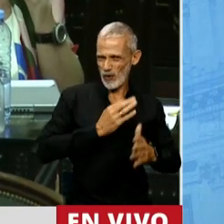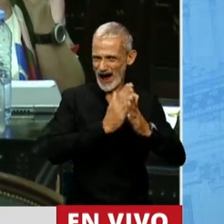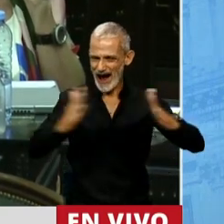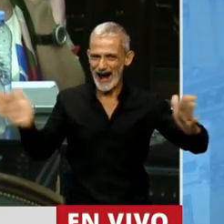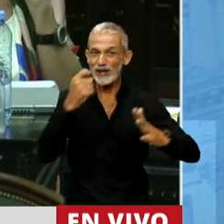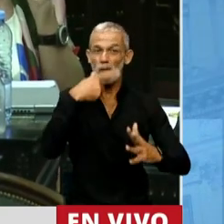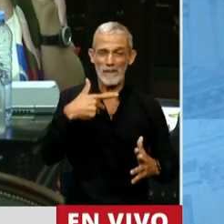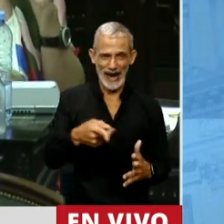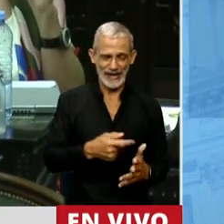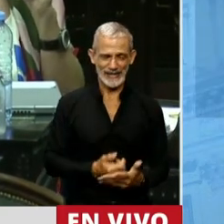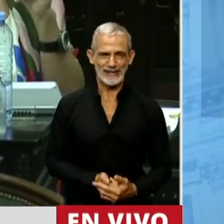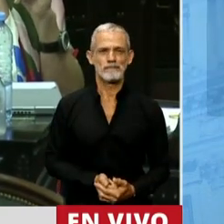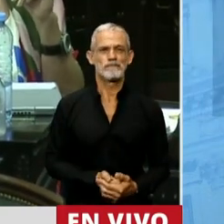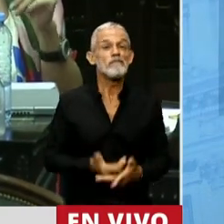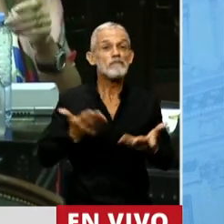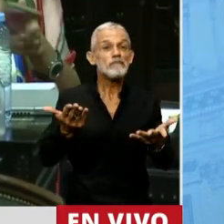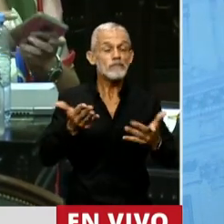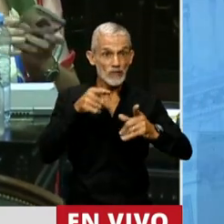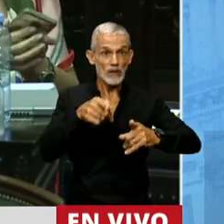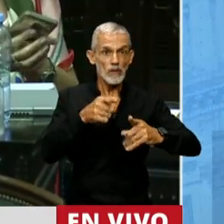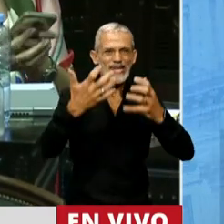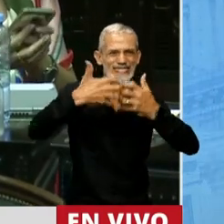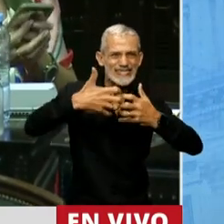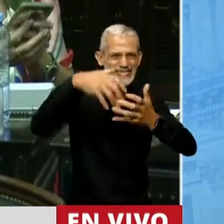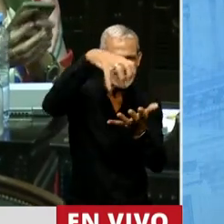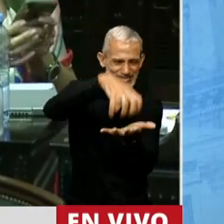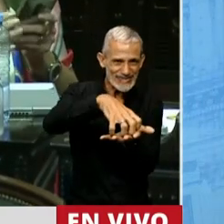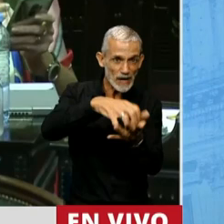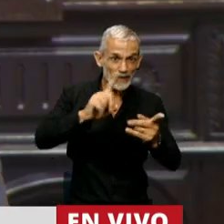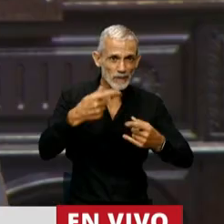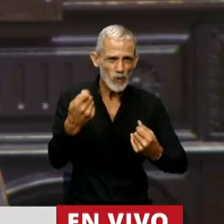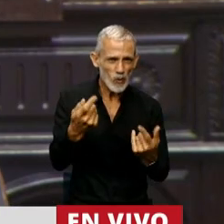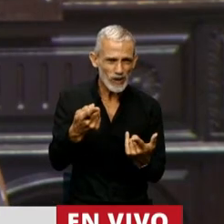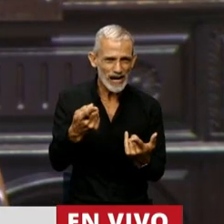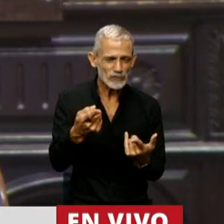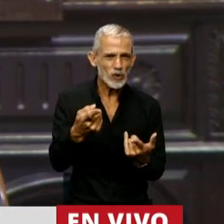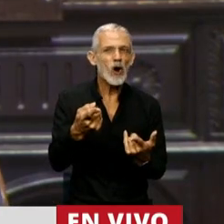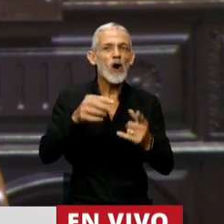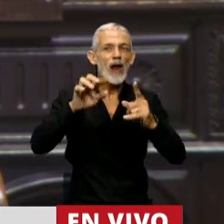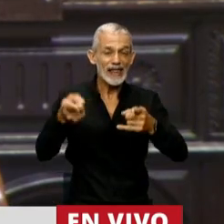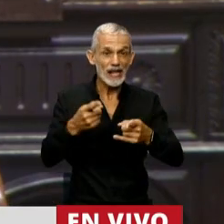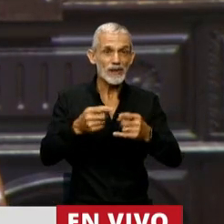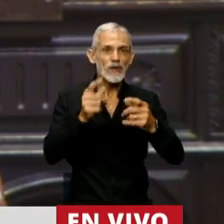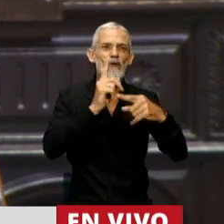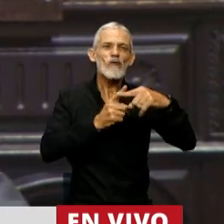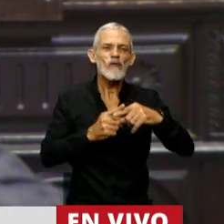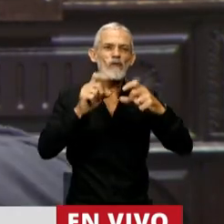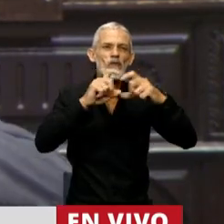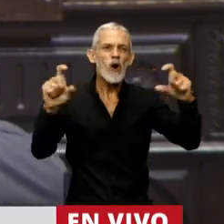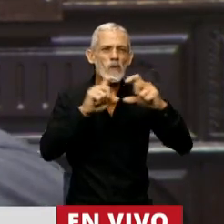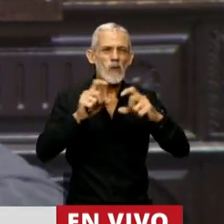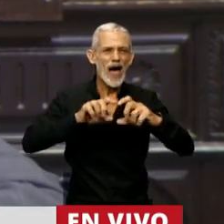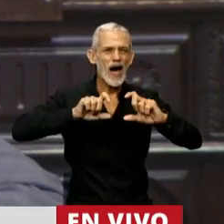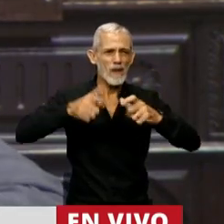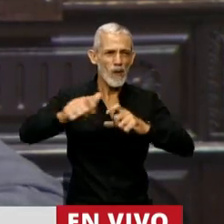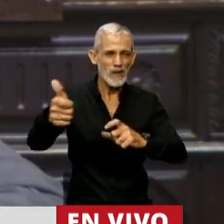a todos los argentinos. Y parte del sistema, mi estimado diputado, también fue la fórmula de movilidad que se